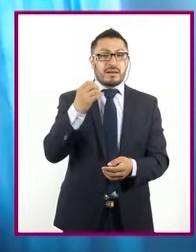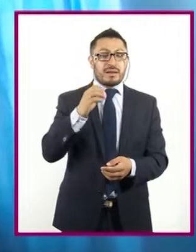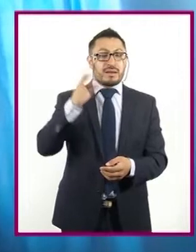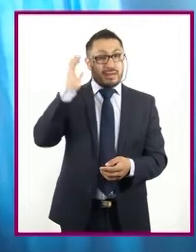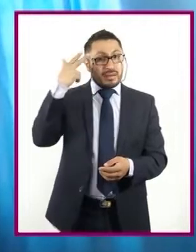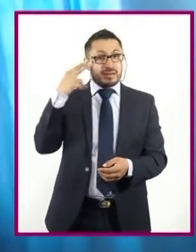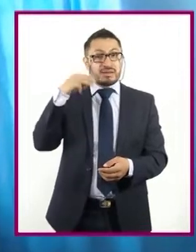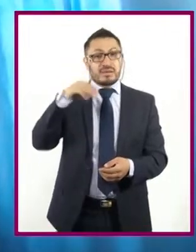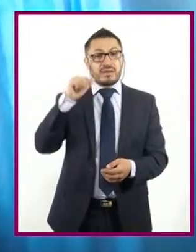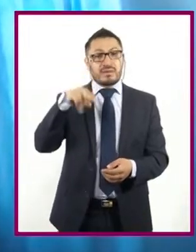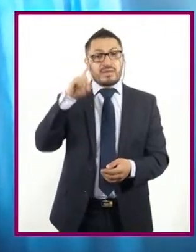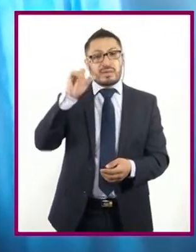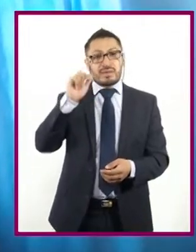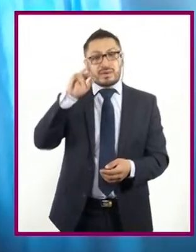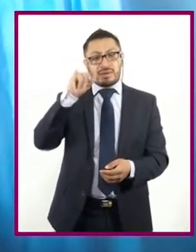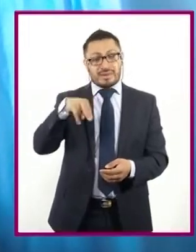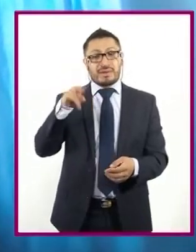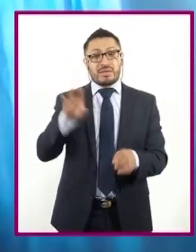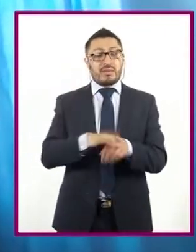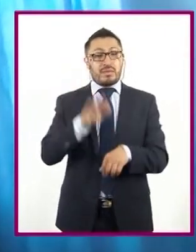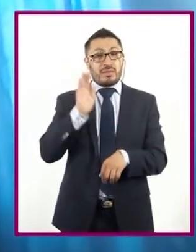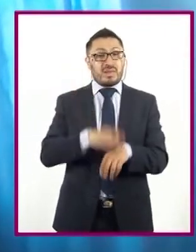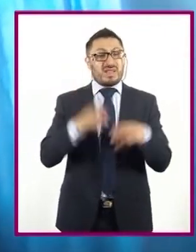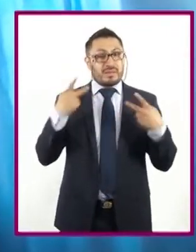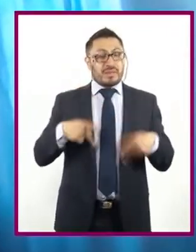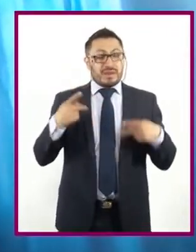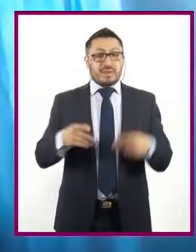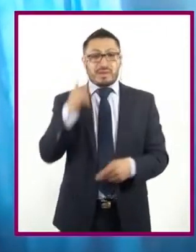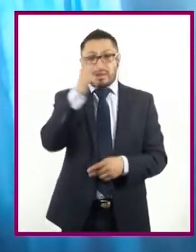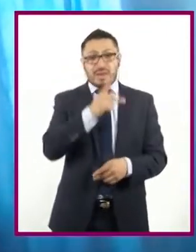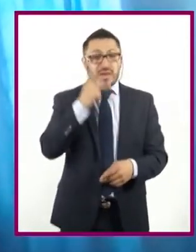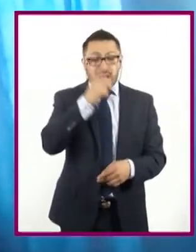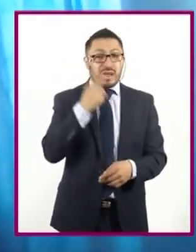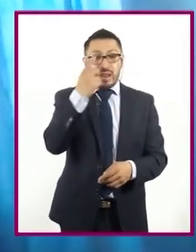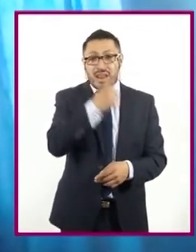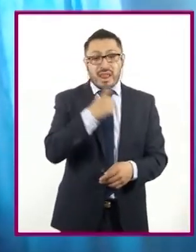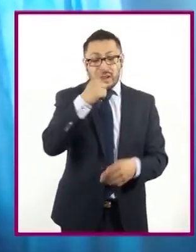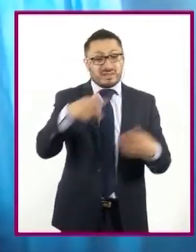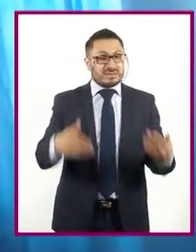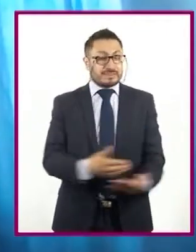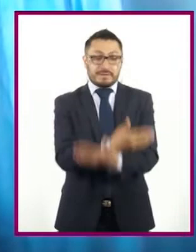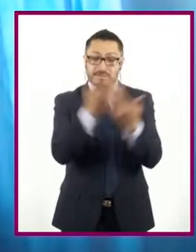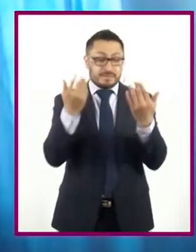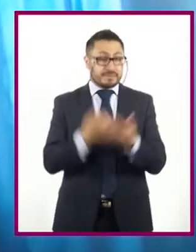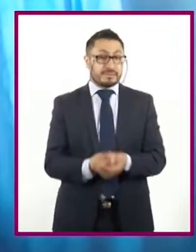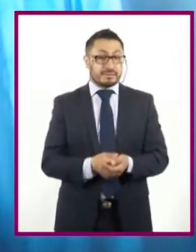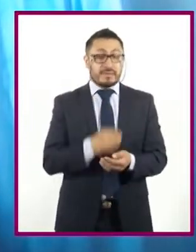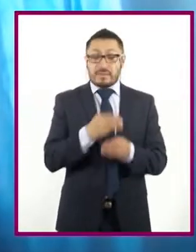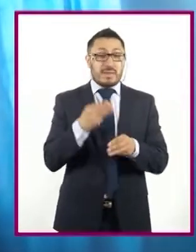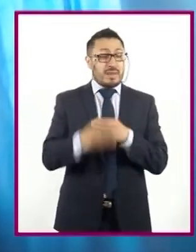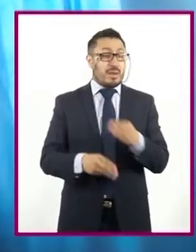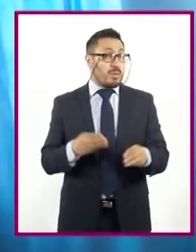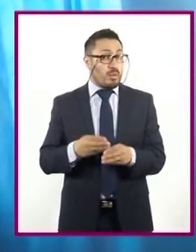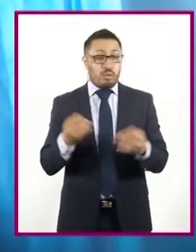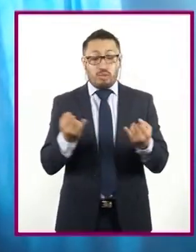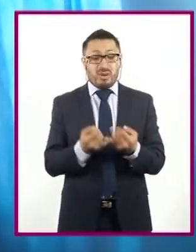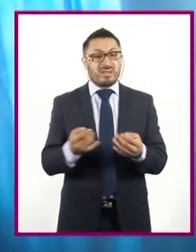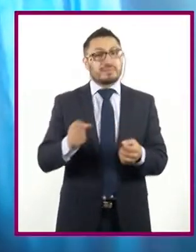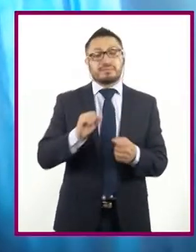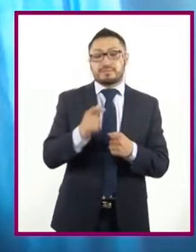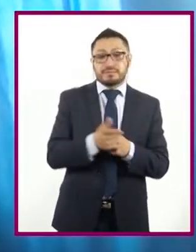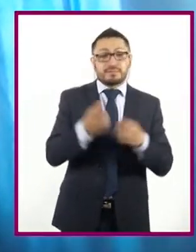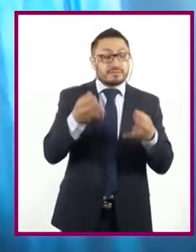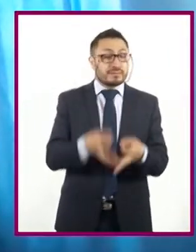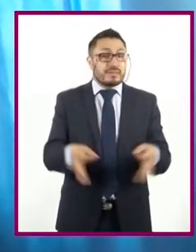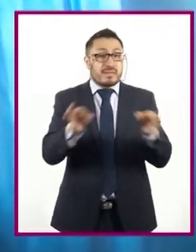está considerado el que tiene mayor cantidad de hablantes nativos y de hablantes totales en el mundo. Algo a resaltar es